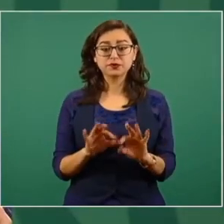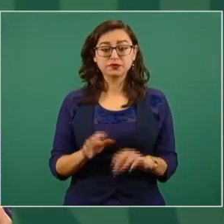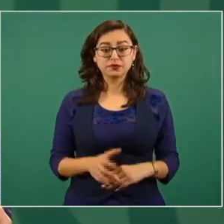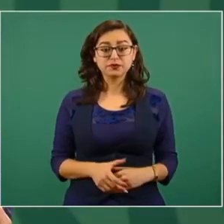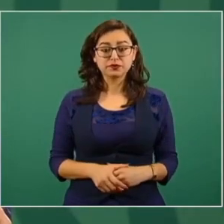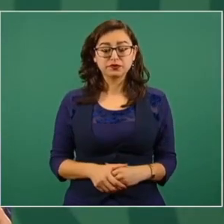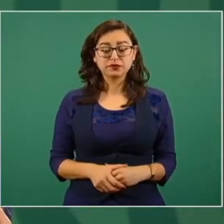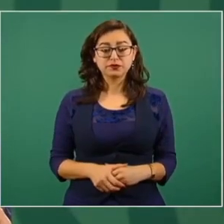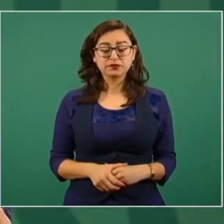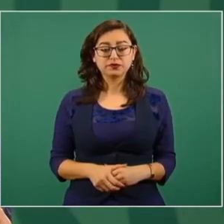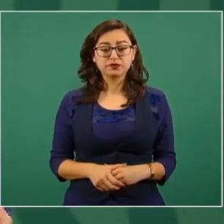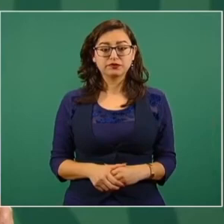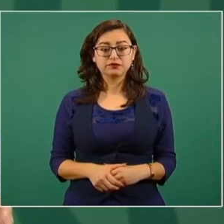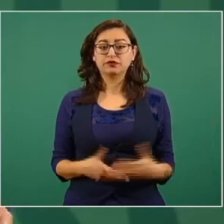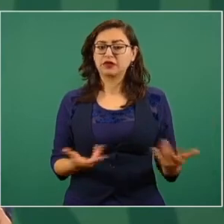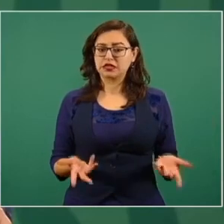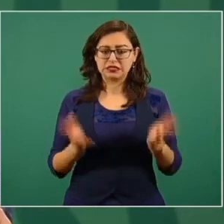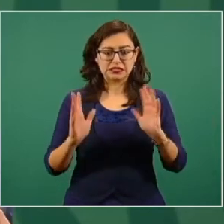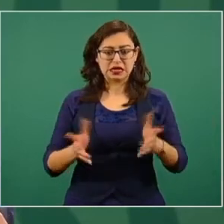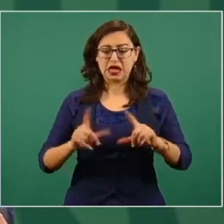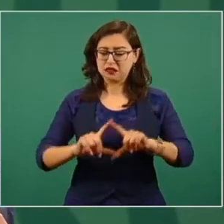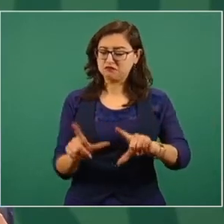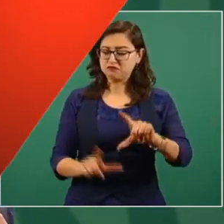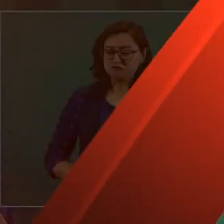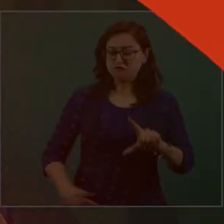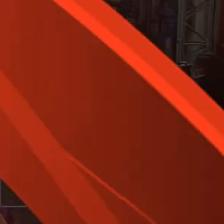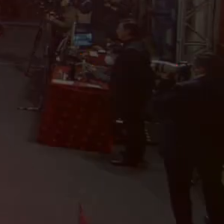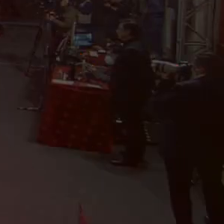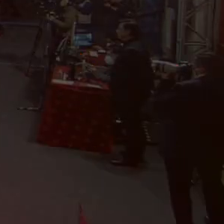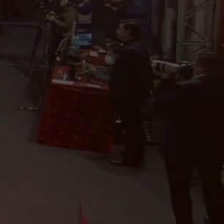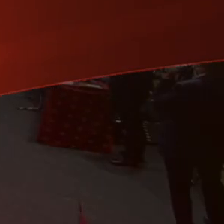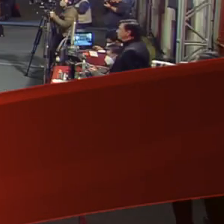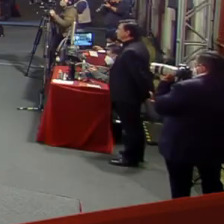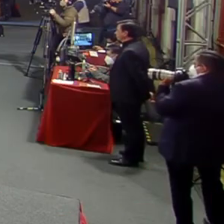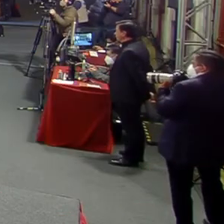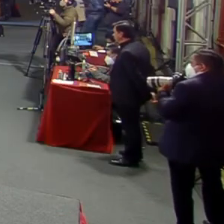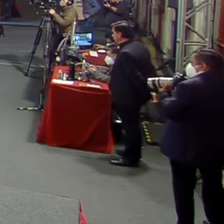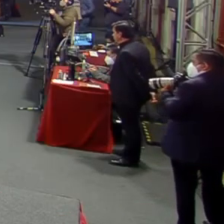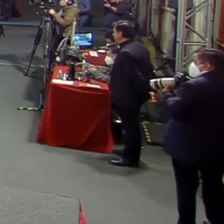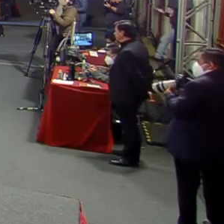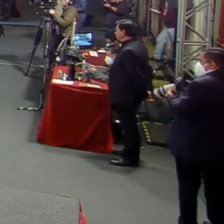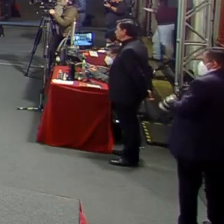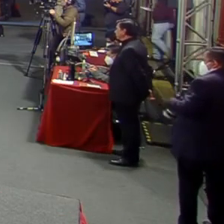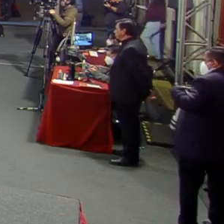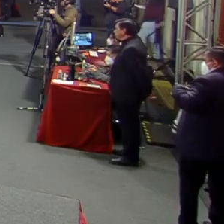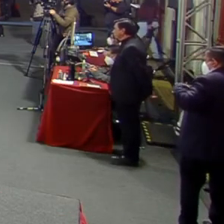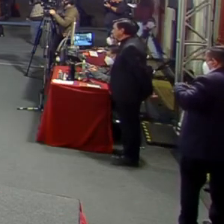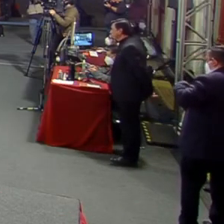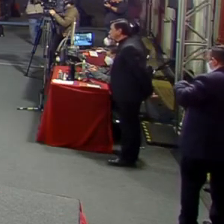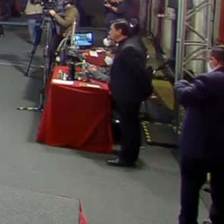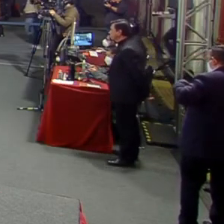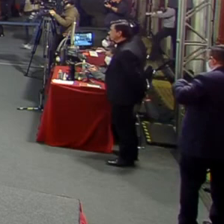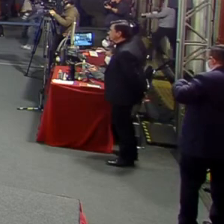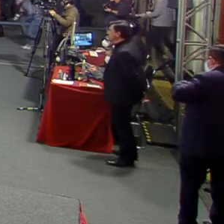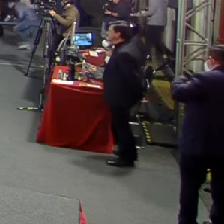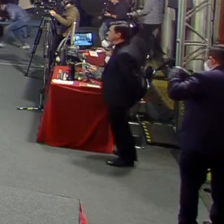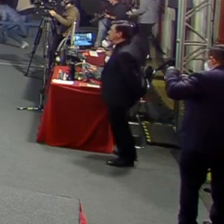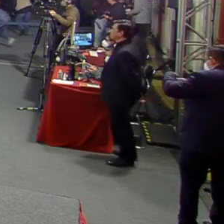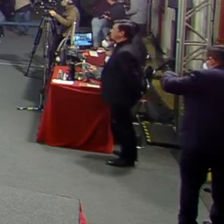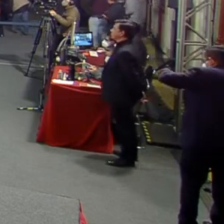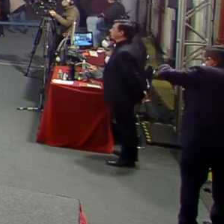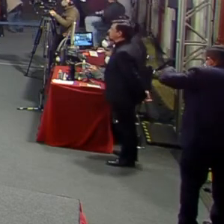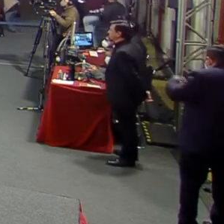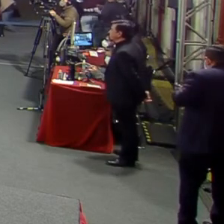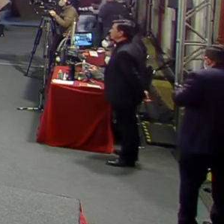que podamos acabar con la corrupción. Buenos días, presidente. Diana Benítez, del periódico 24 Horas.